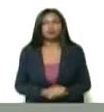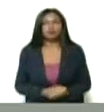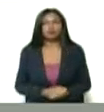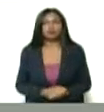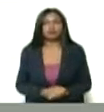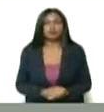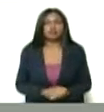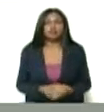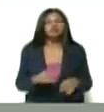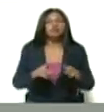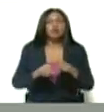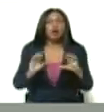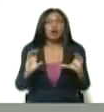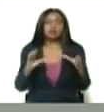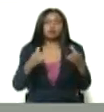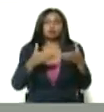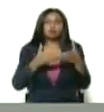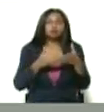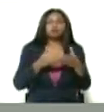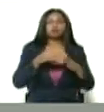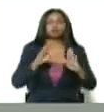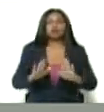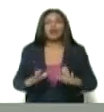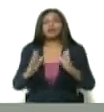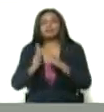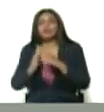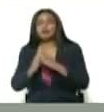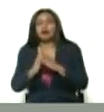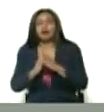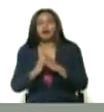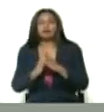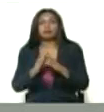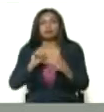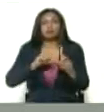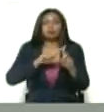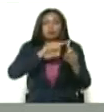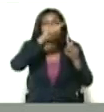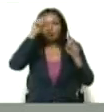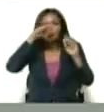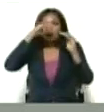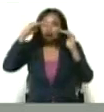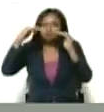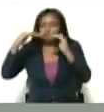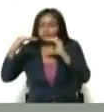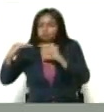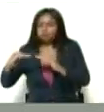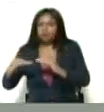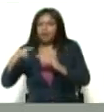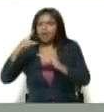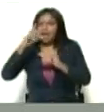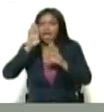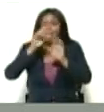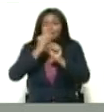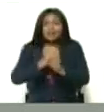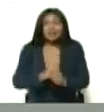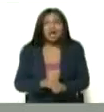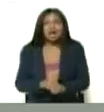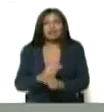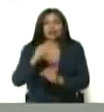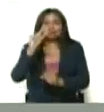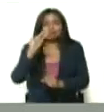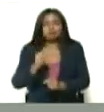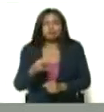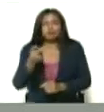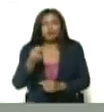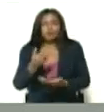la cuarentena y del aplanamiento de la curva. Incluso hay quienes señalan que